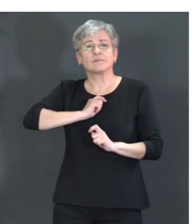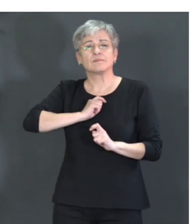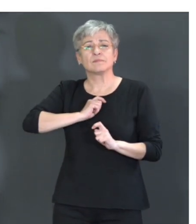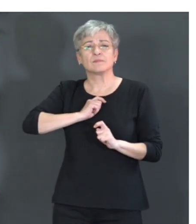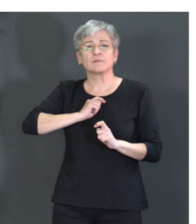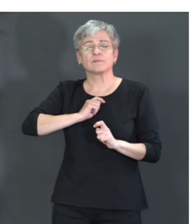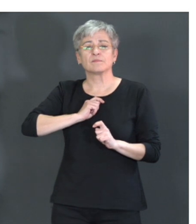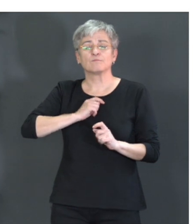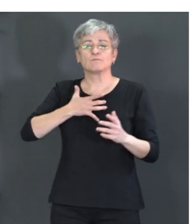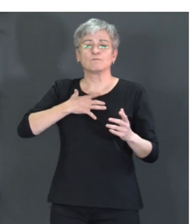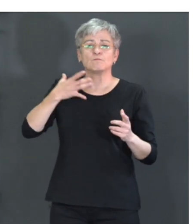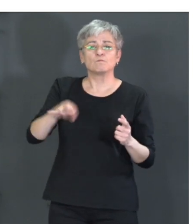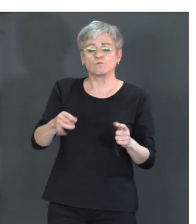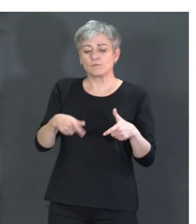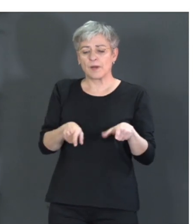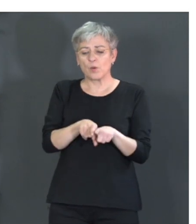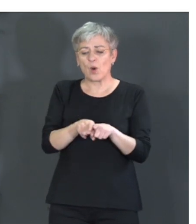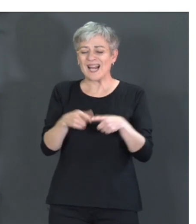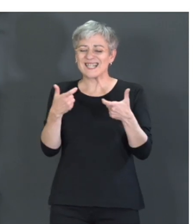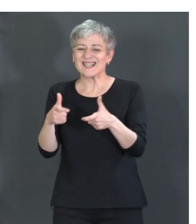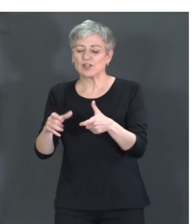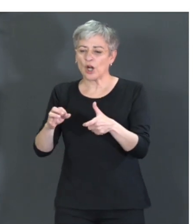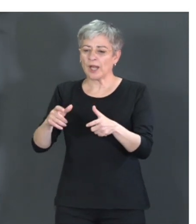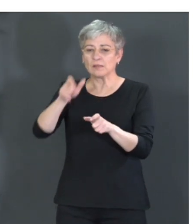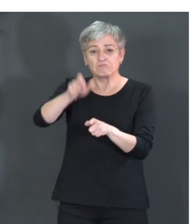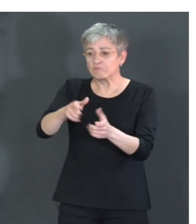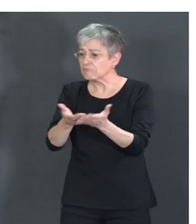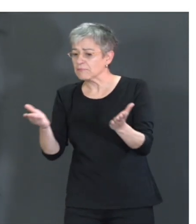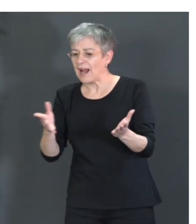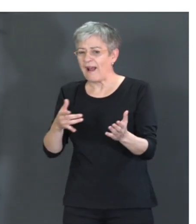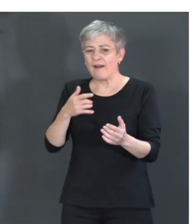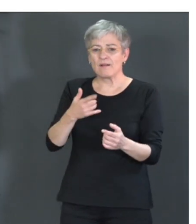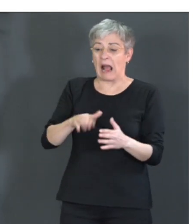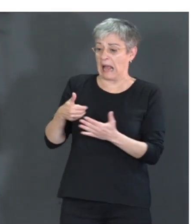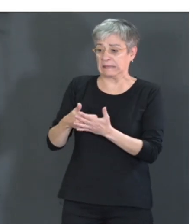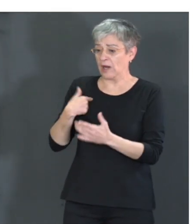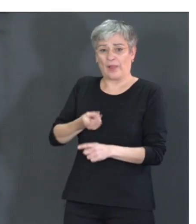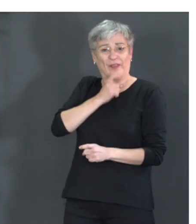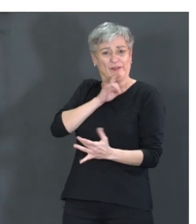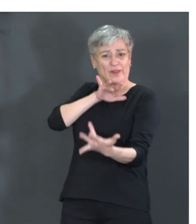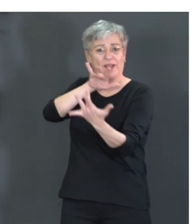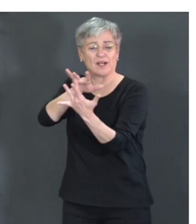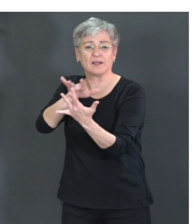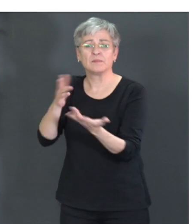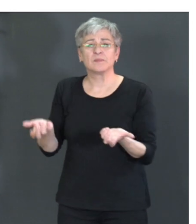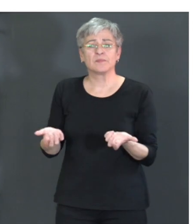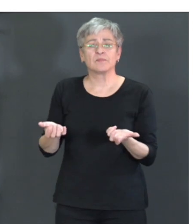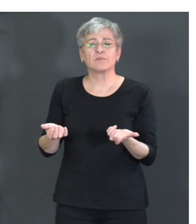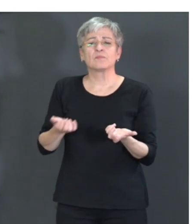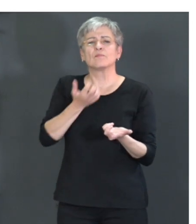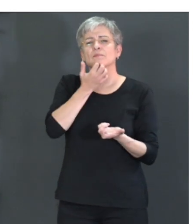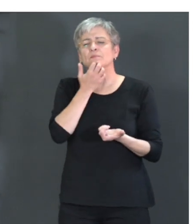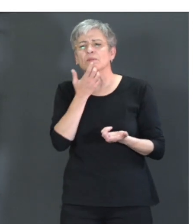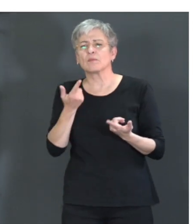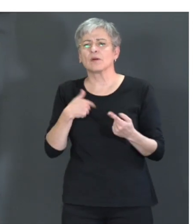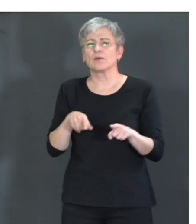acercarnos a sectores de la población que hasta ahora eran muy difíciles, ¿no? Por ejemplo, digamos que relacionar